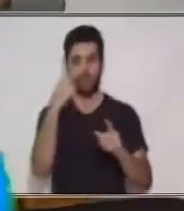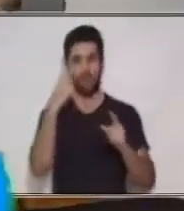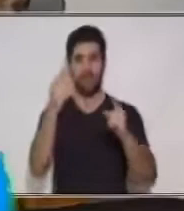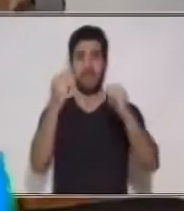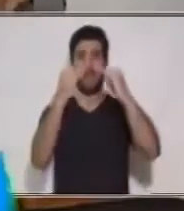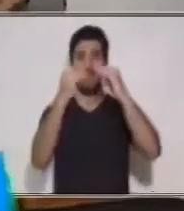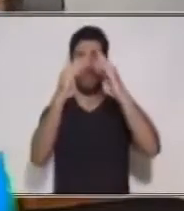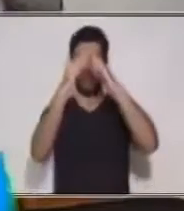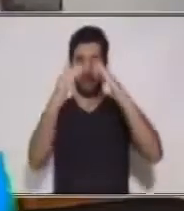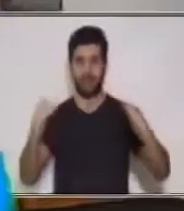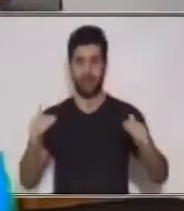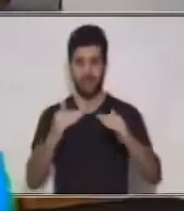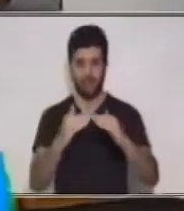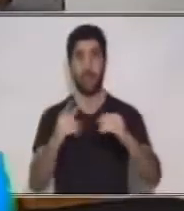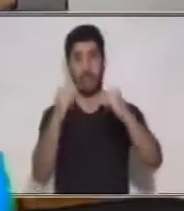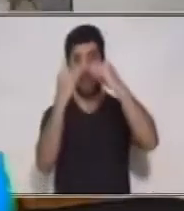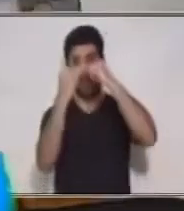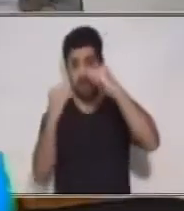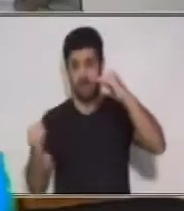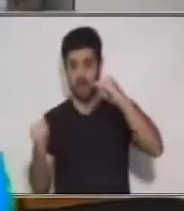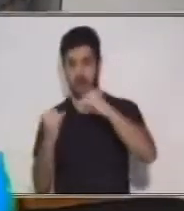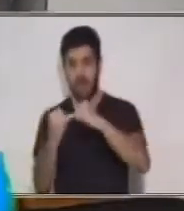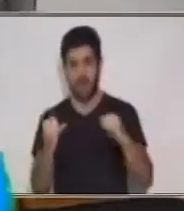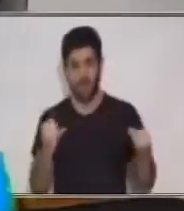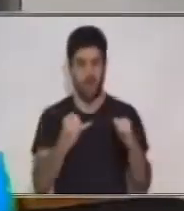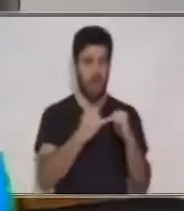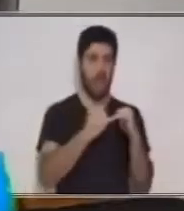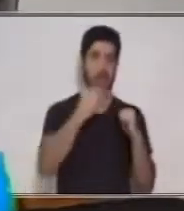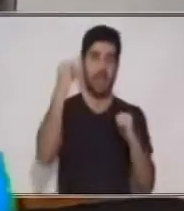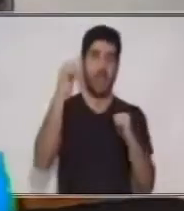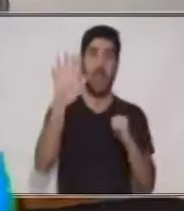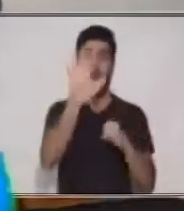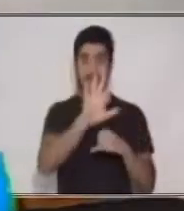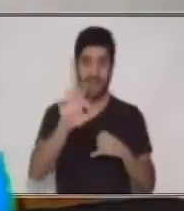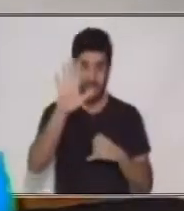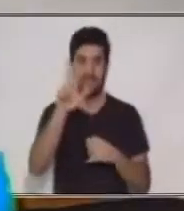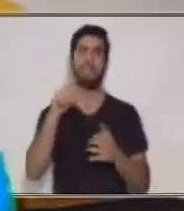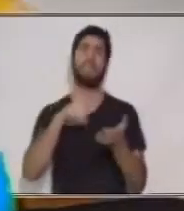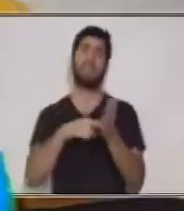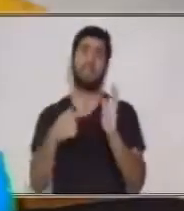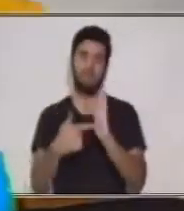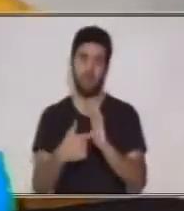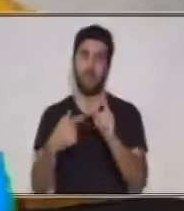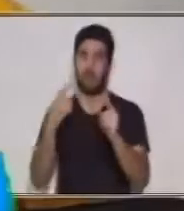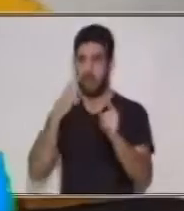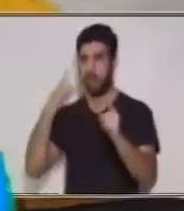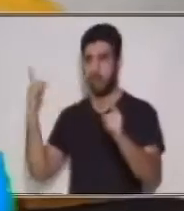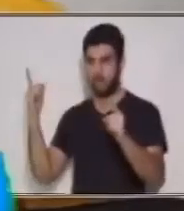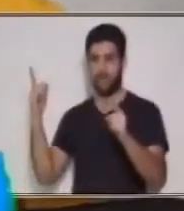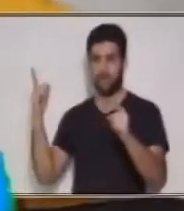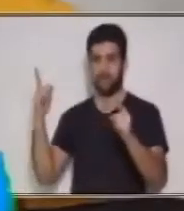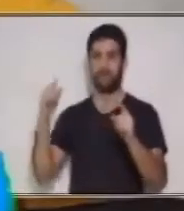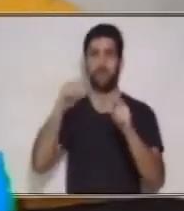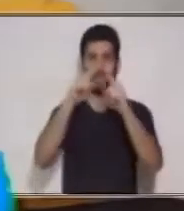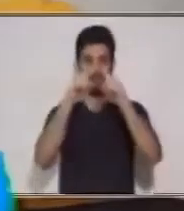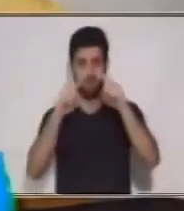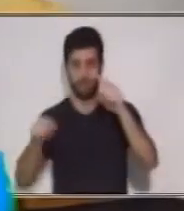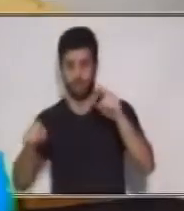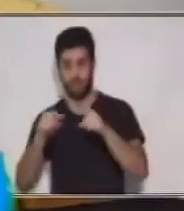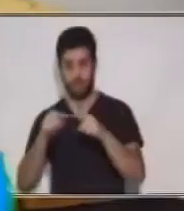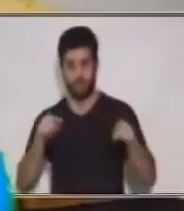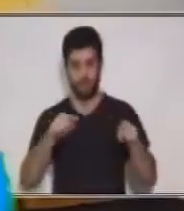una superficie o una figura. Eso quiere decir que perímetro es toda la orilla de